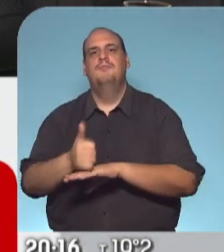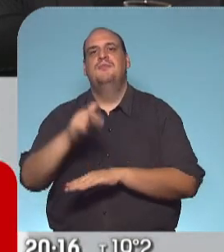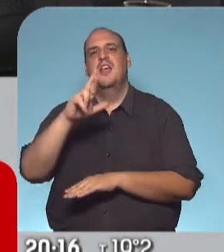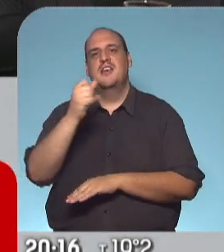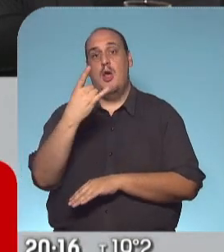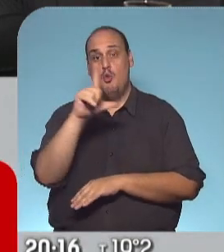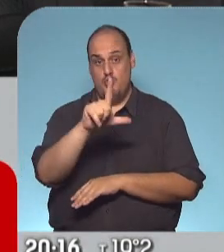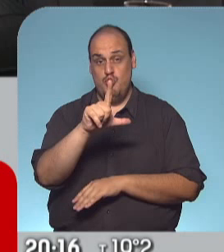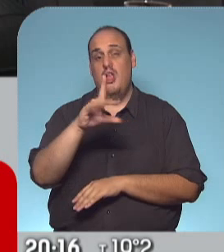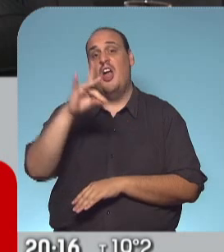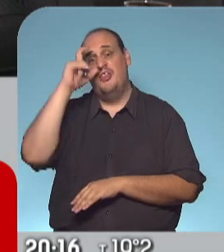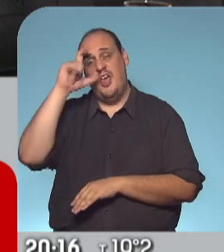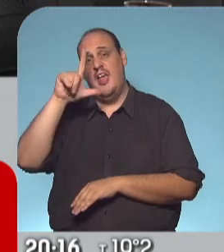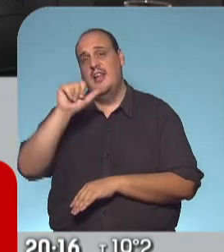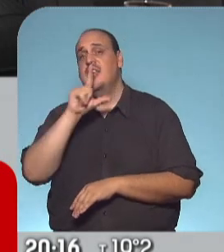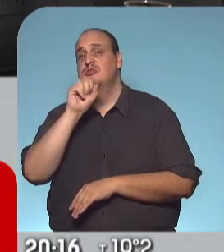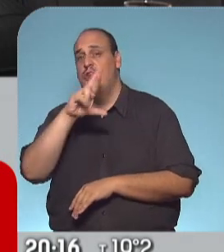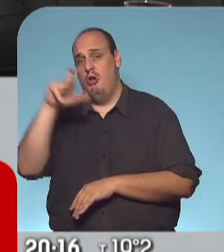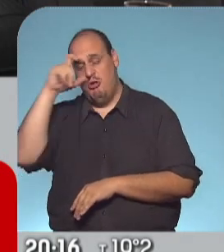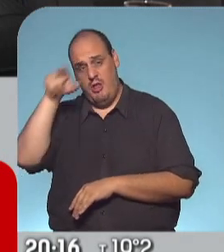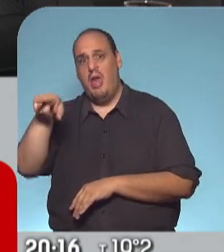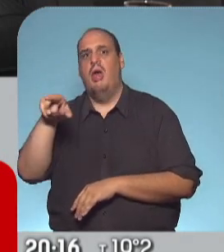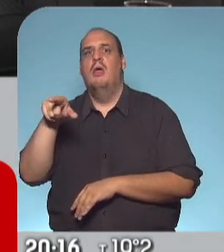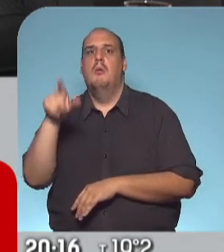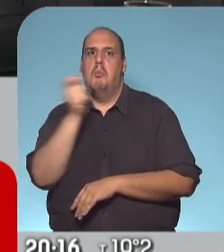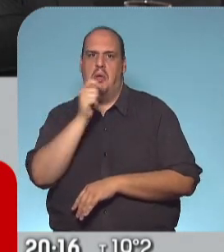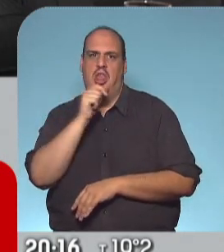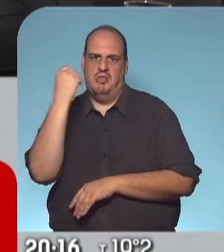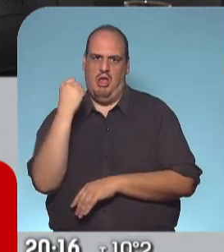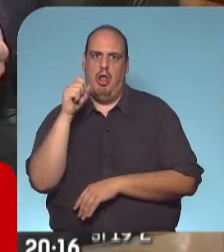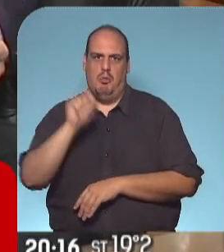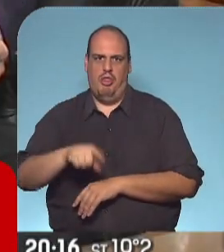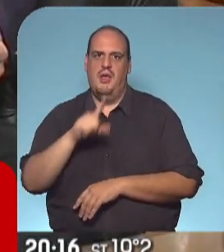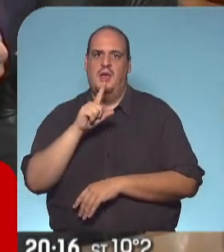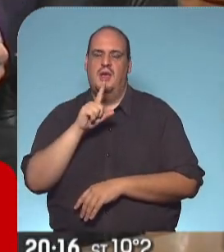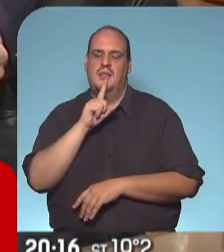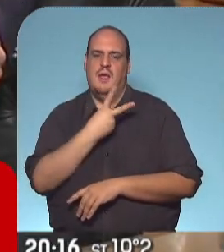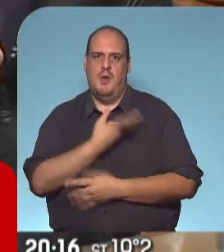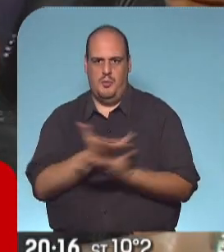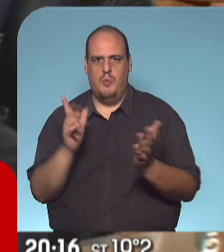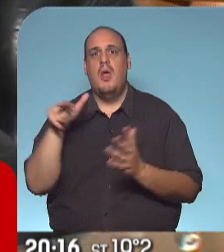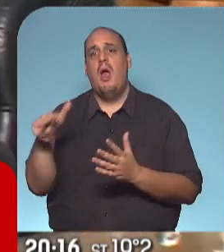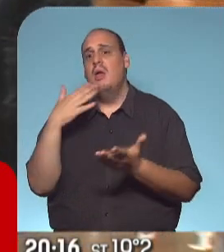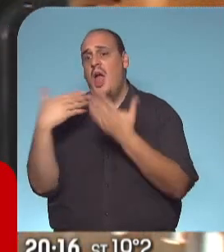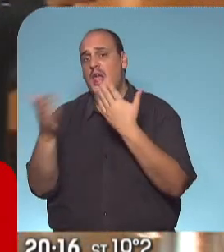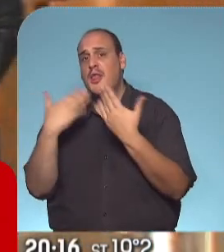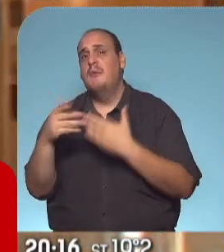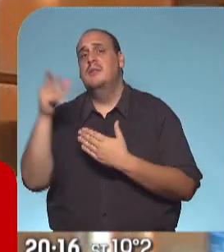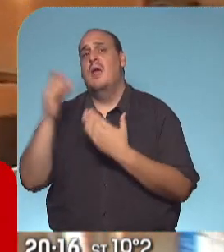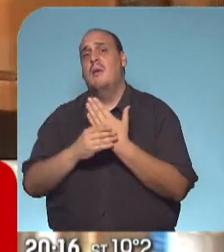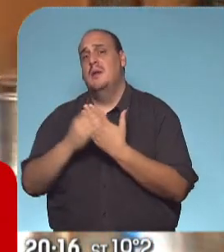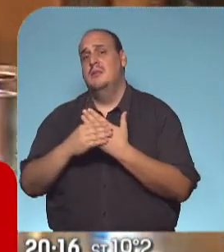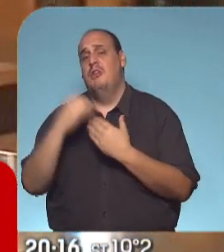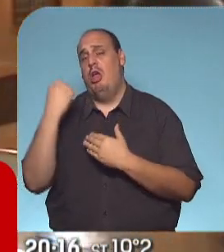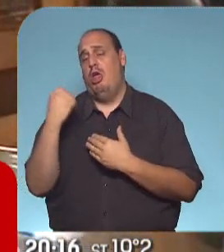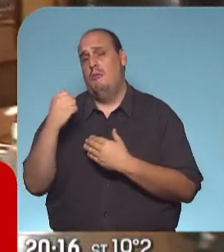Torre, periodista y economista de nuestro canal, y junto a él damos inicio a esta entrevista al ministro Martín Guzmán, un funcionario con uno de los